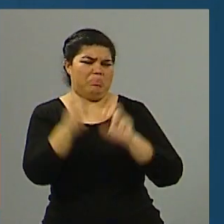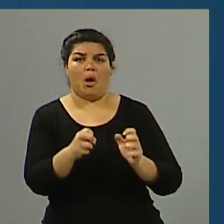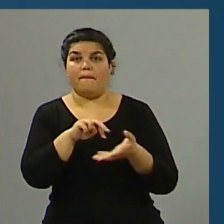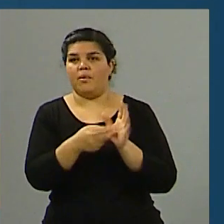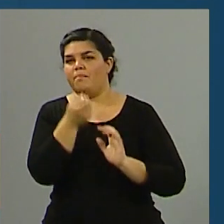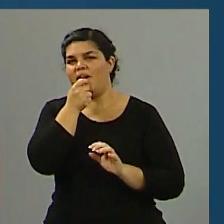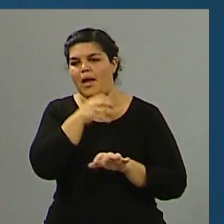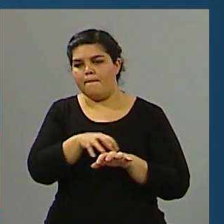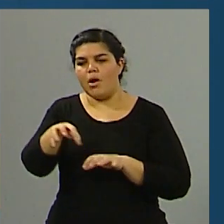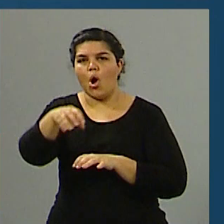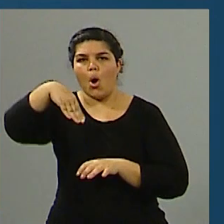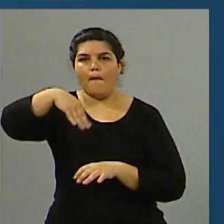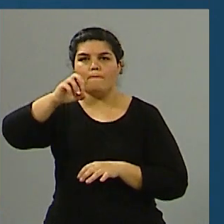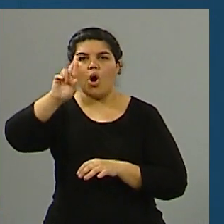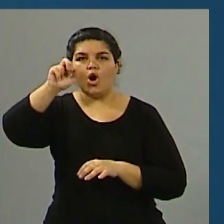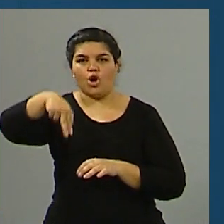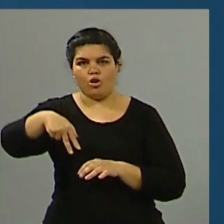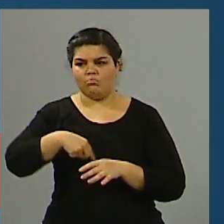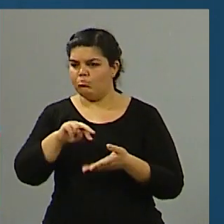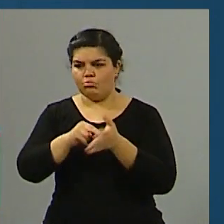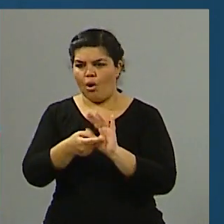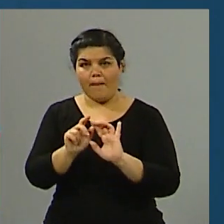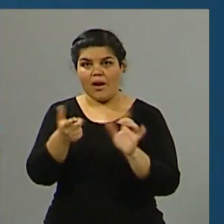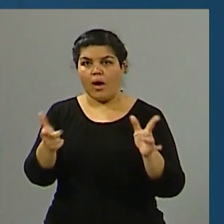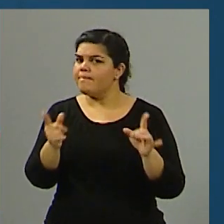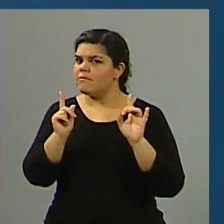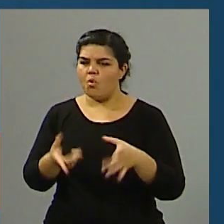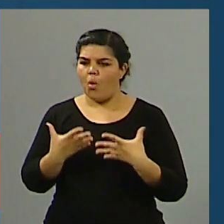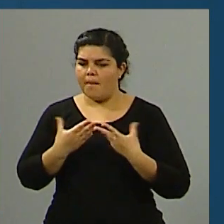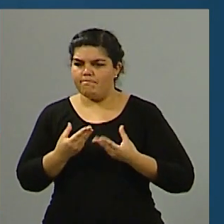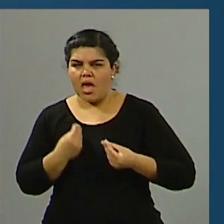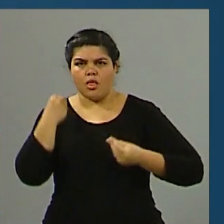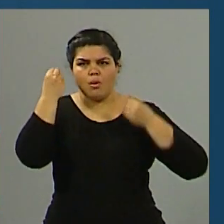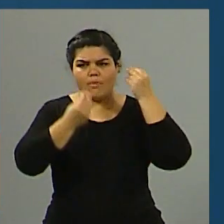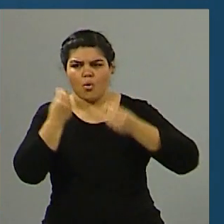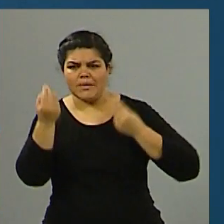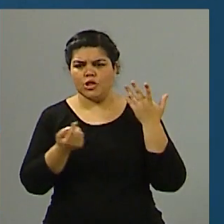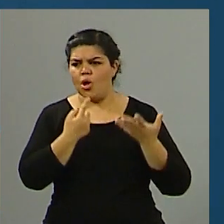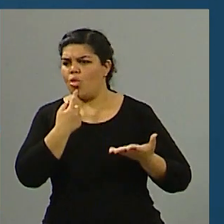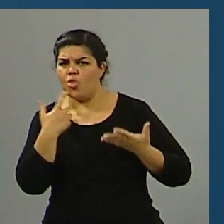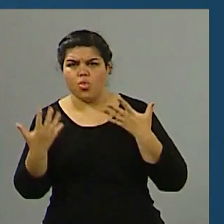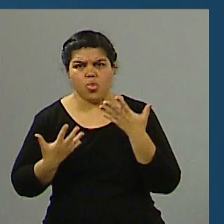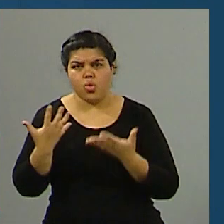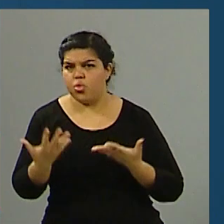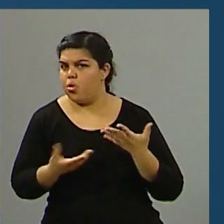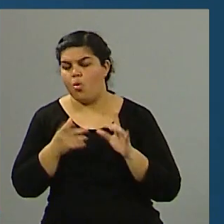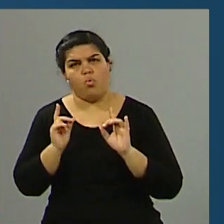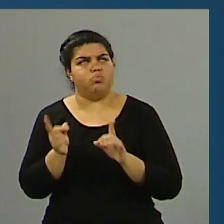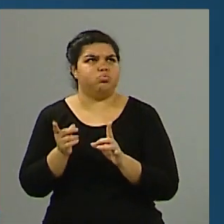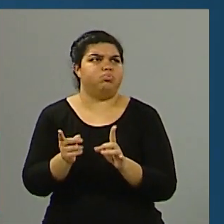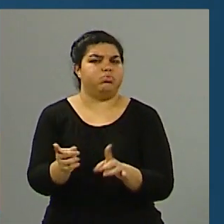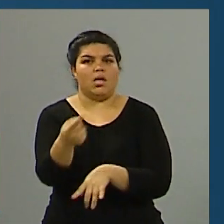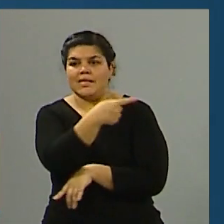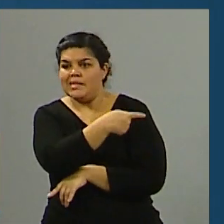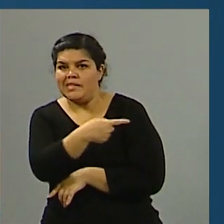Morón no hubo problemas, pero sí el miedo estaba, la preocupación, la incertidumbre. Y digamos que fue una semana que la